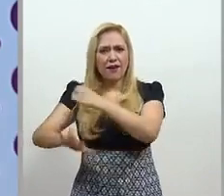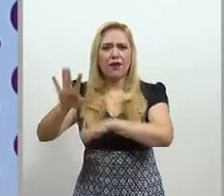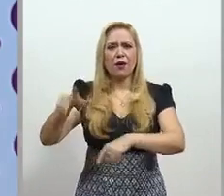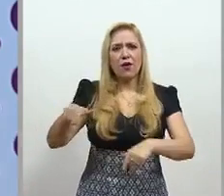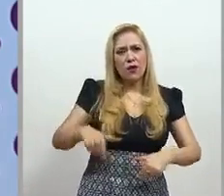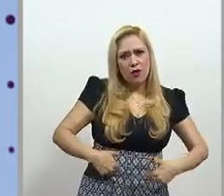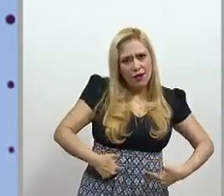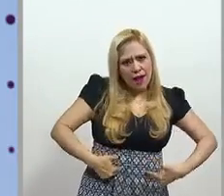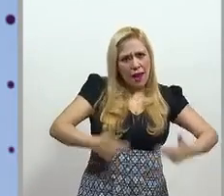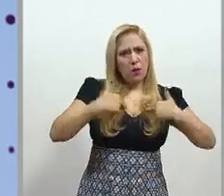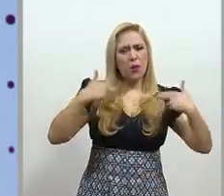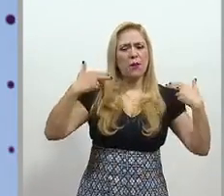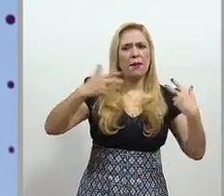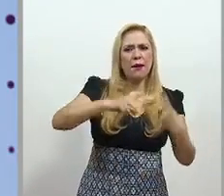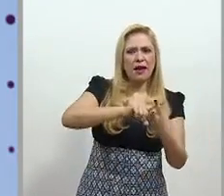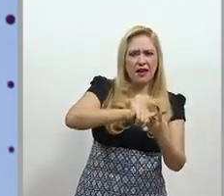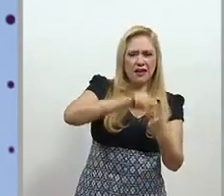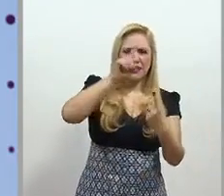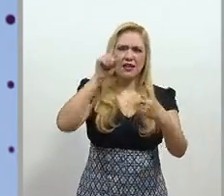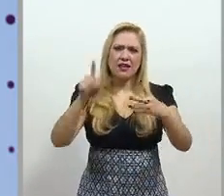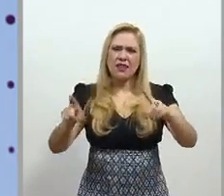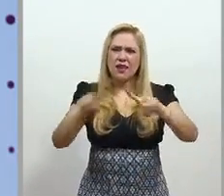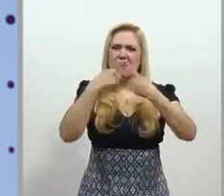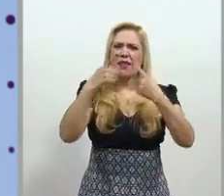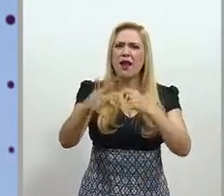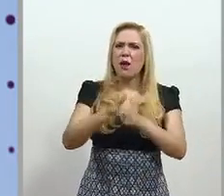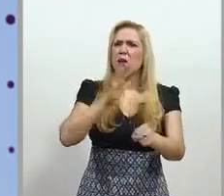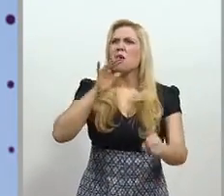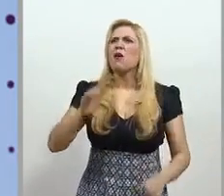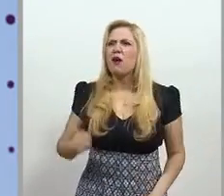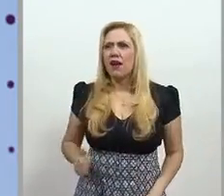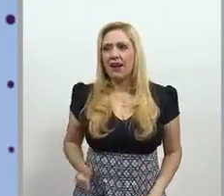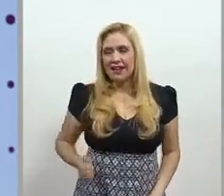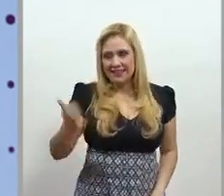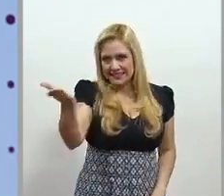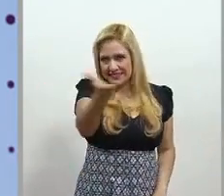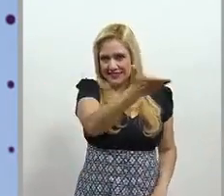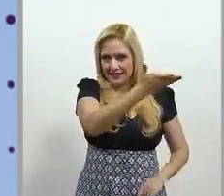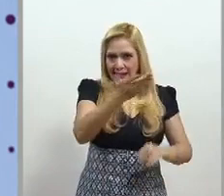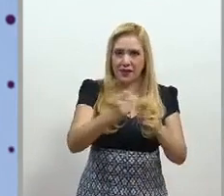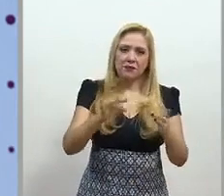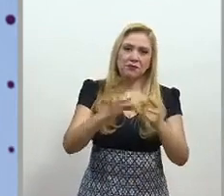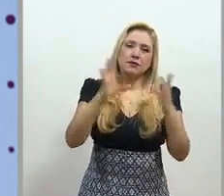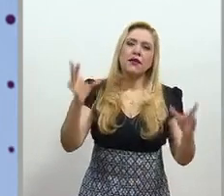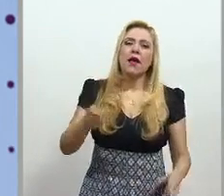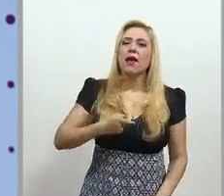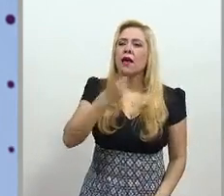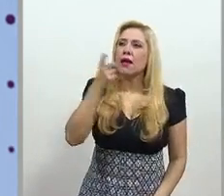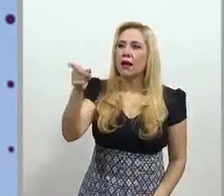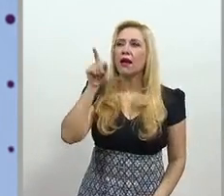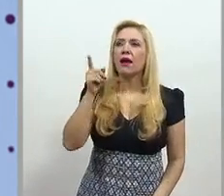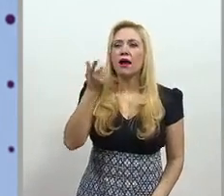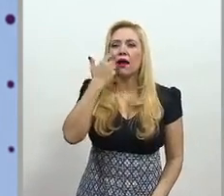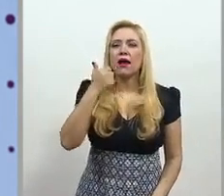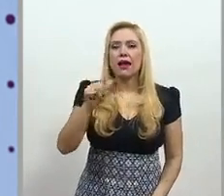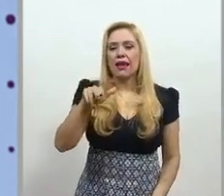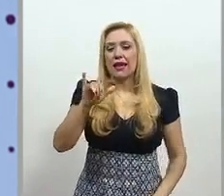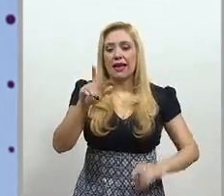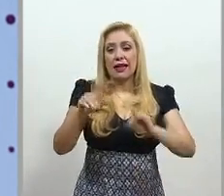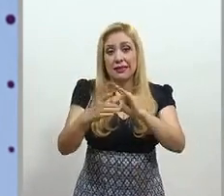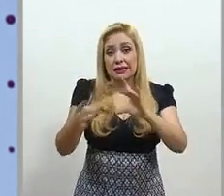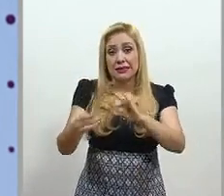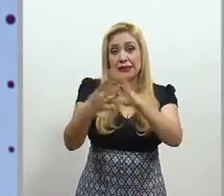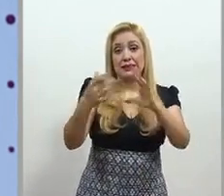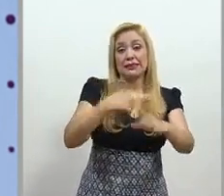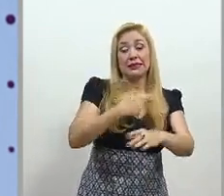decisión medioambiental, lo decía también Eduardo muy bien, con principios muy novedosos que a lo mejor en una visión clásica hubieran impedido